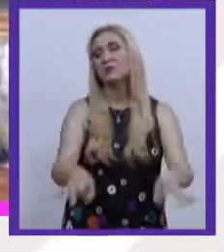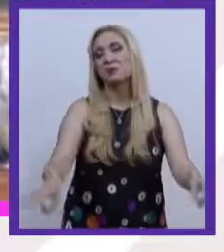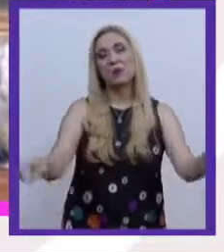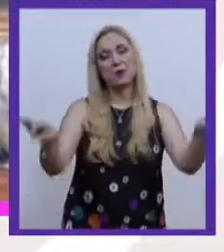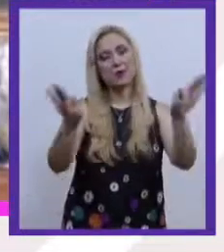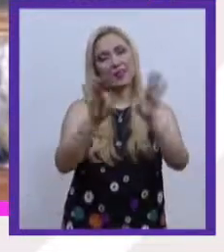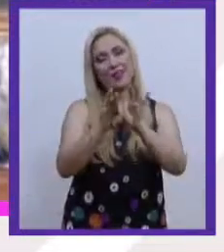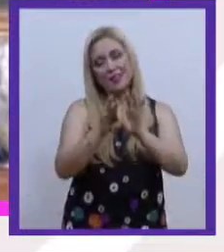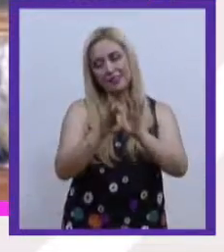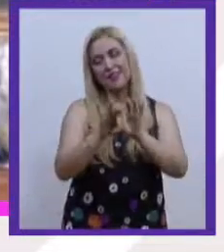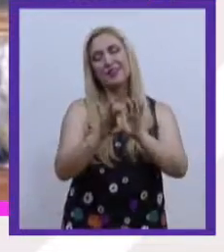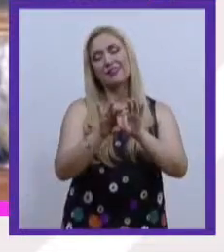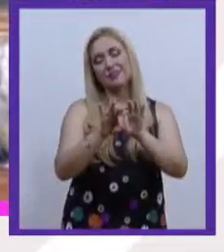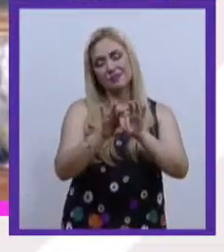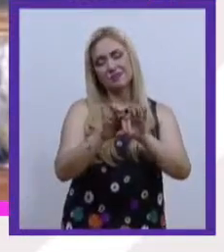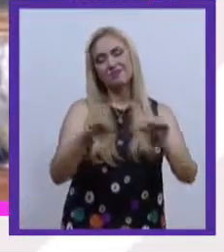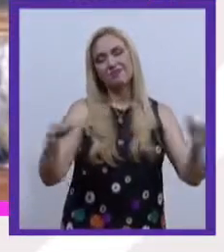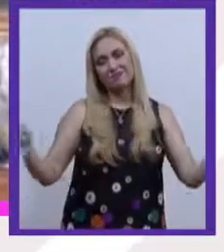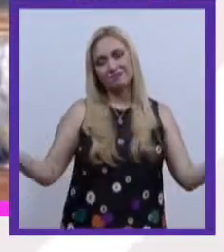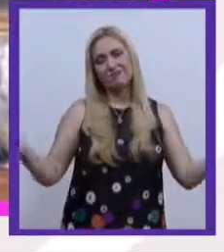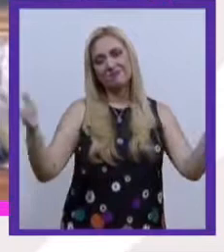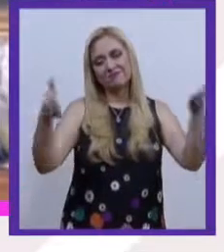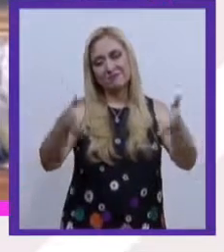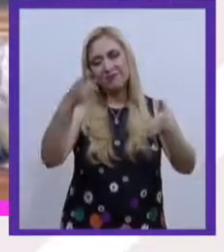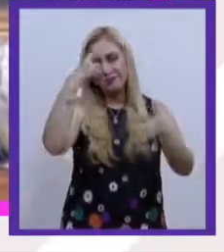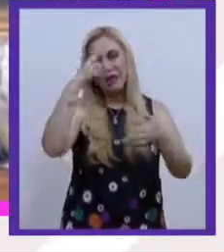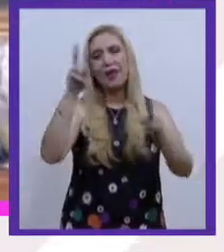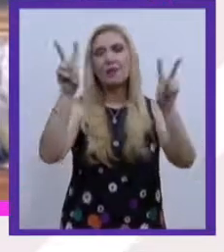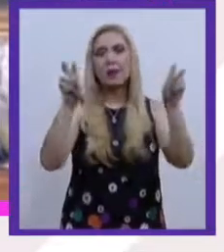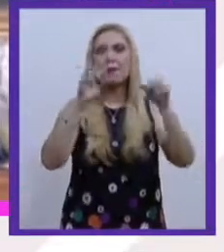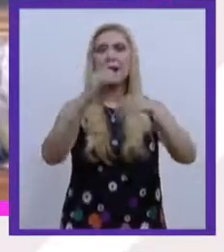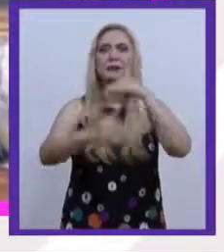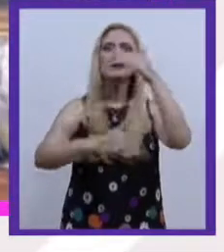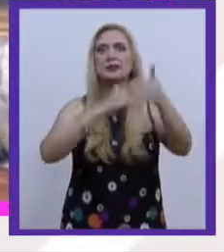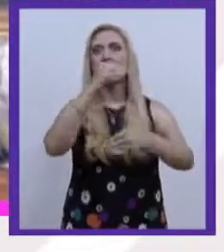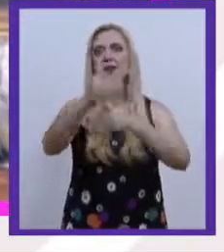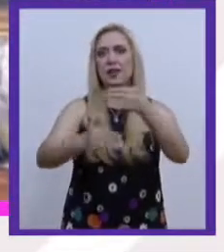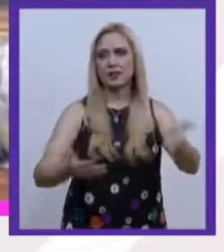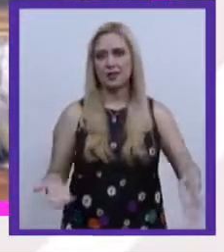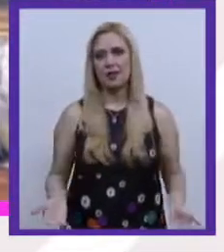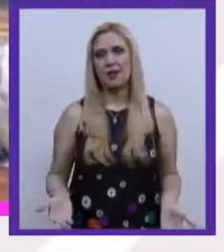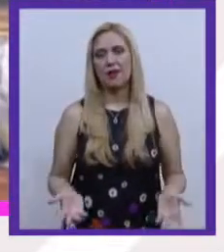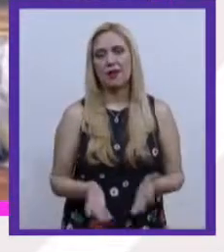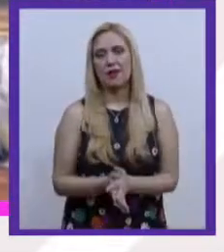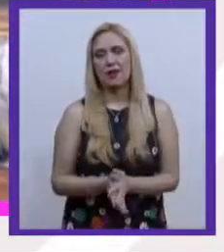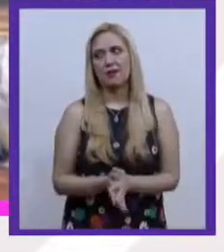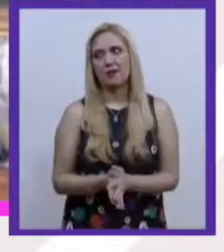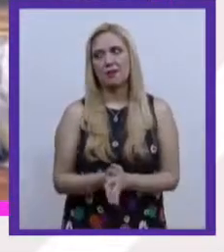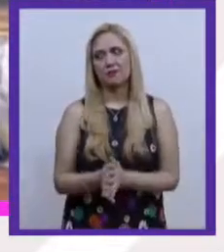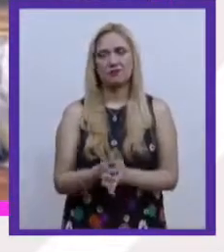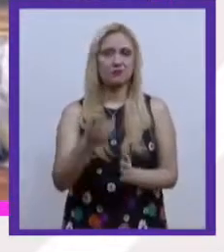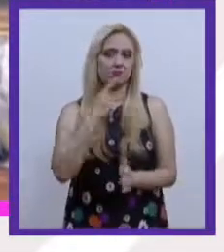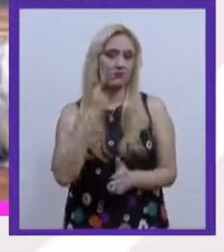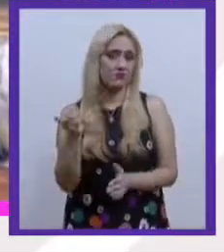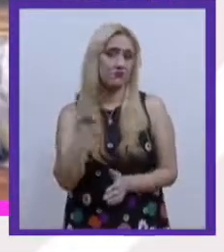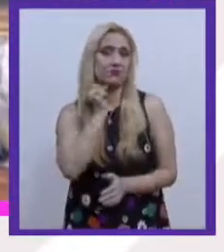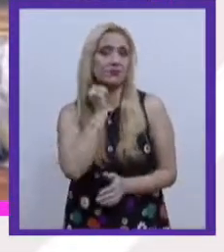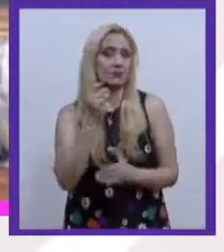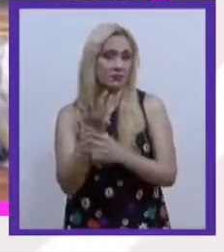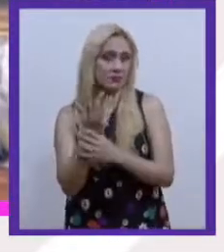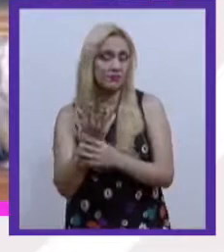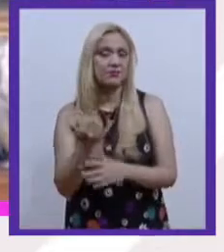mujeres en cada una de las cámaras para avanzar en estos temas que la verdad es que como lo dice la senadora y lo